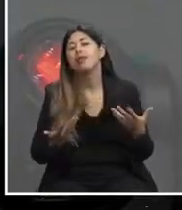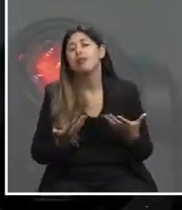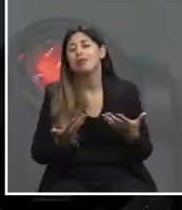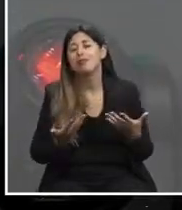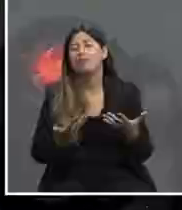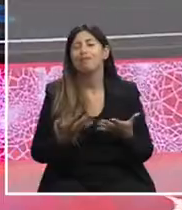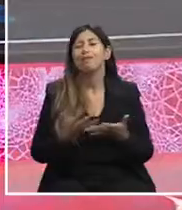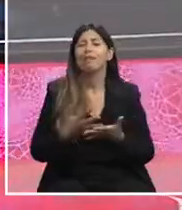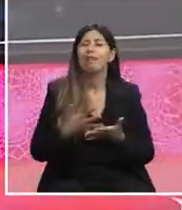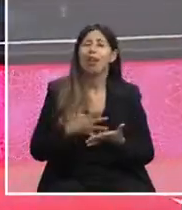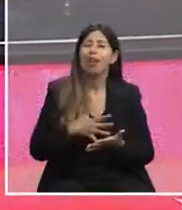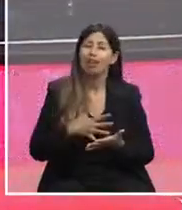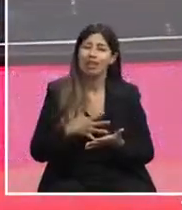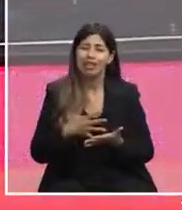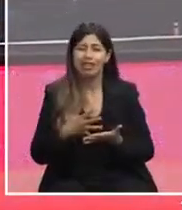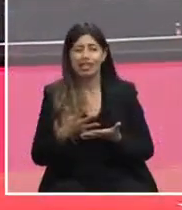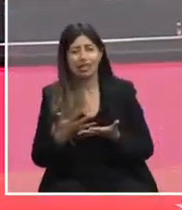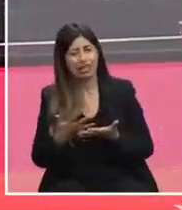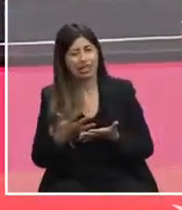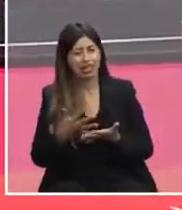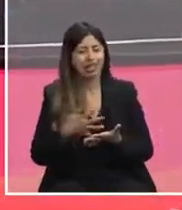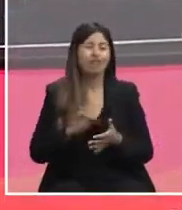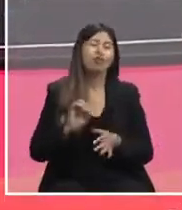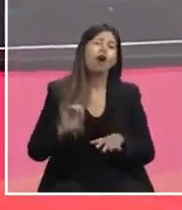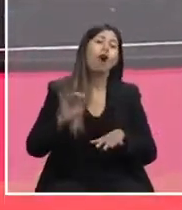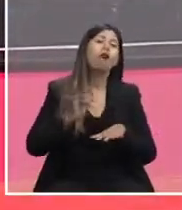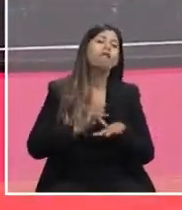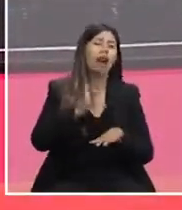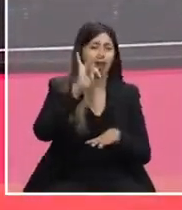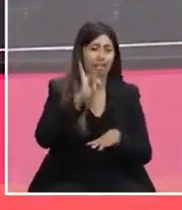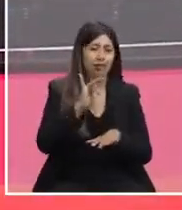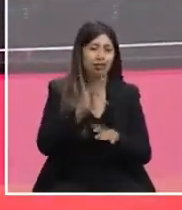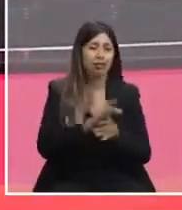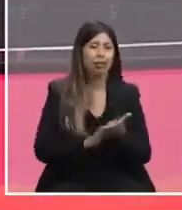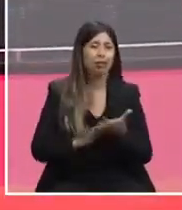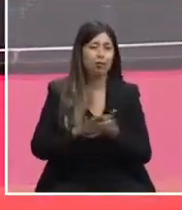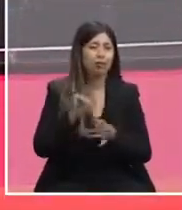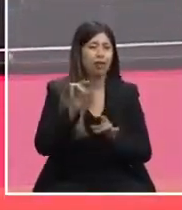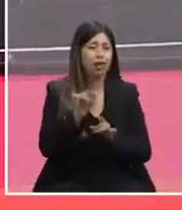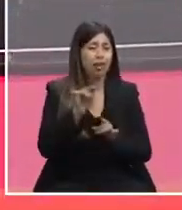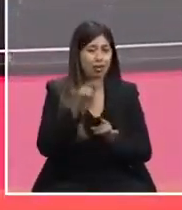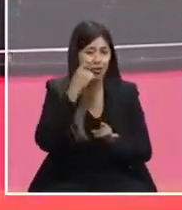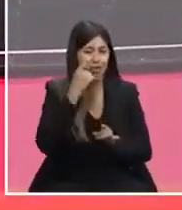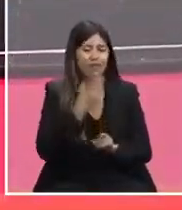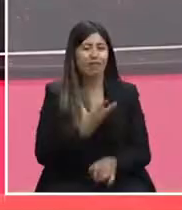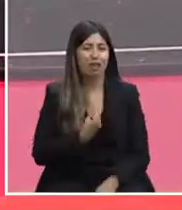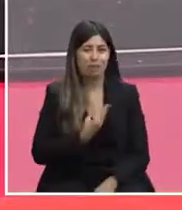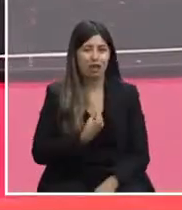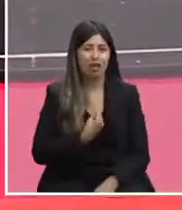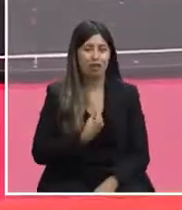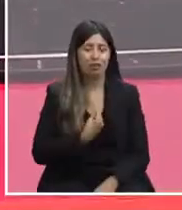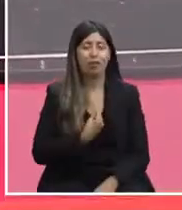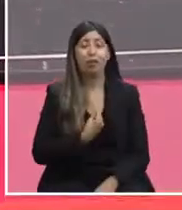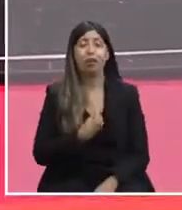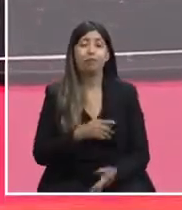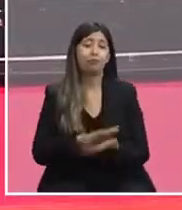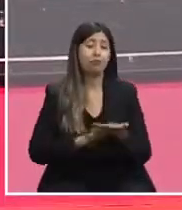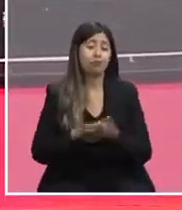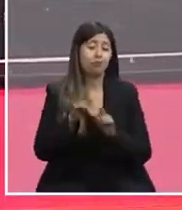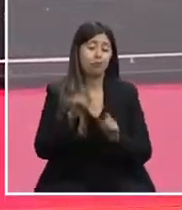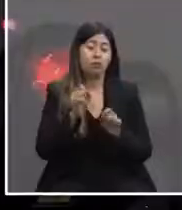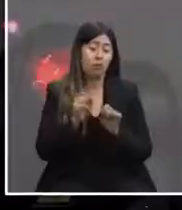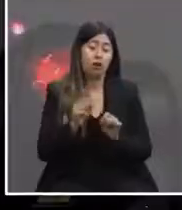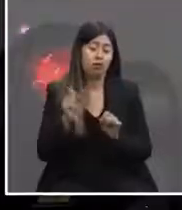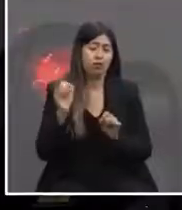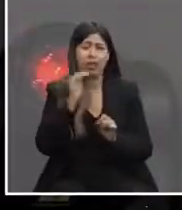inestable o que son frágiles. Por ejemplo, eso es lo que provoca el miedo. El miedo, tú puedes